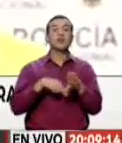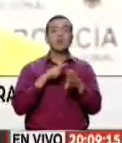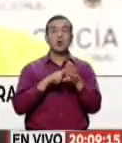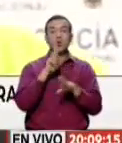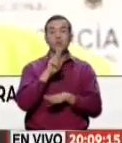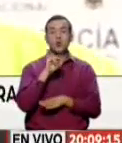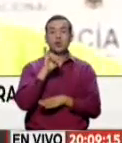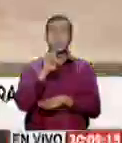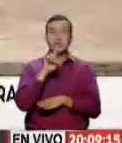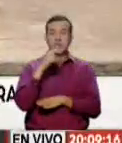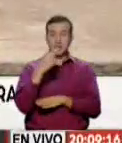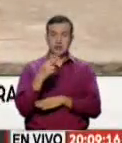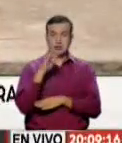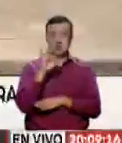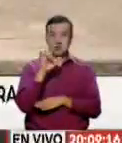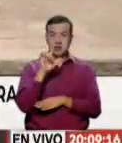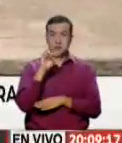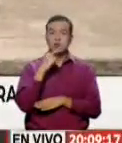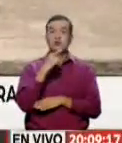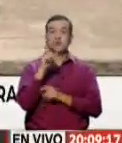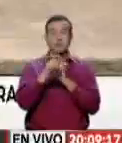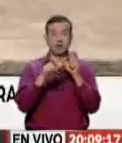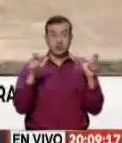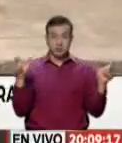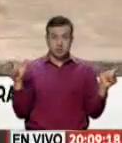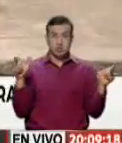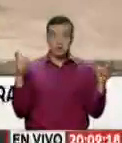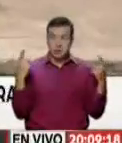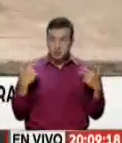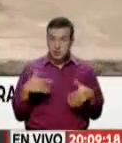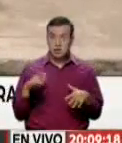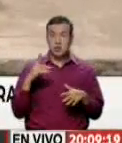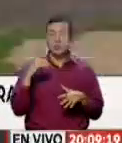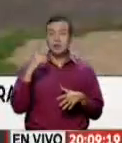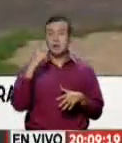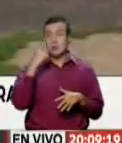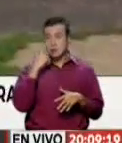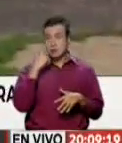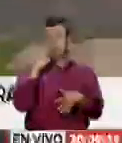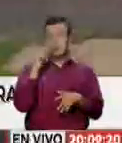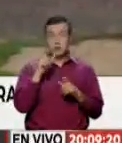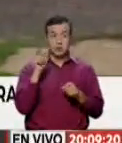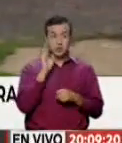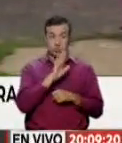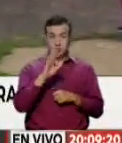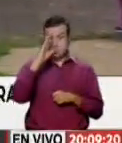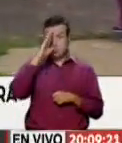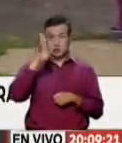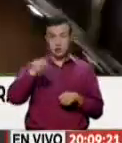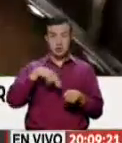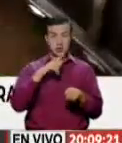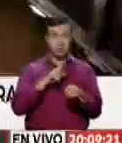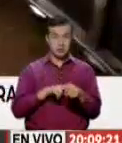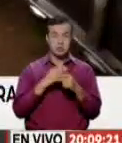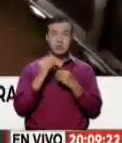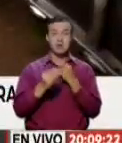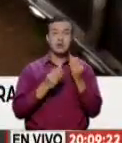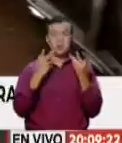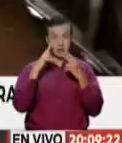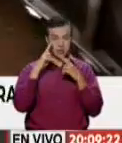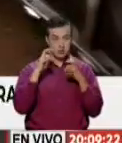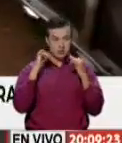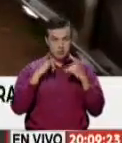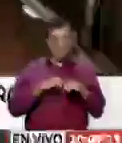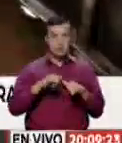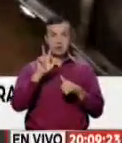UIDH, Telmo Betancourt, informó que los detenidos se dedicaban al tráfico de combustibles. Los efectivos de la Policía Nacional realizaron